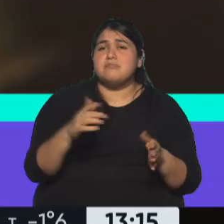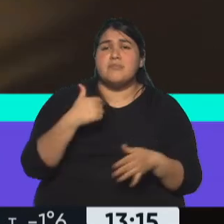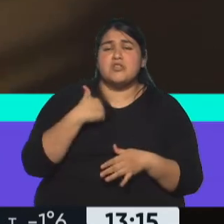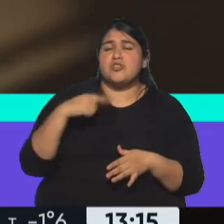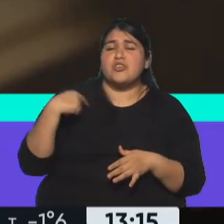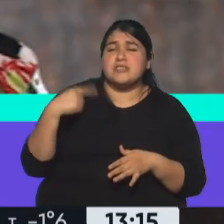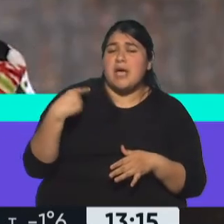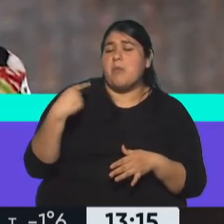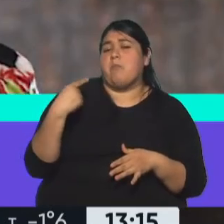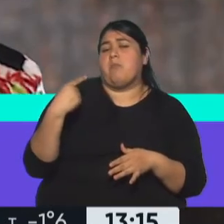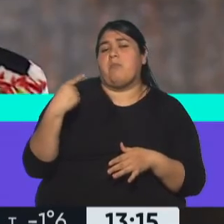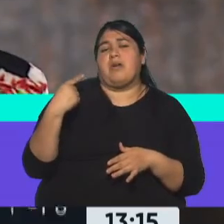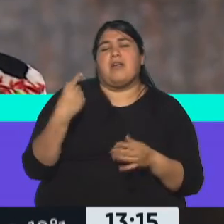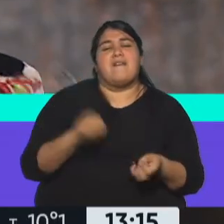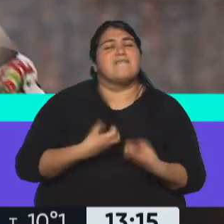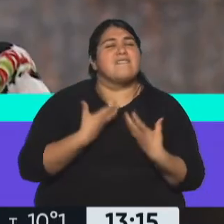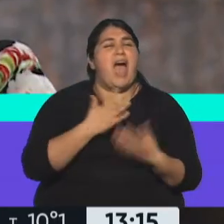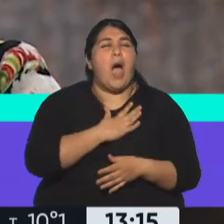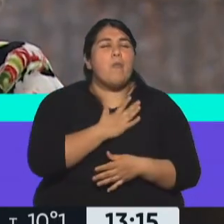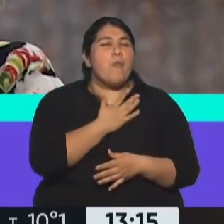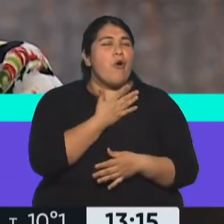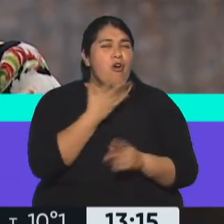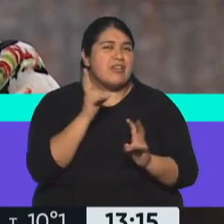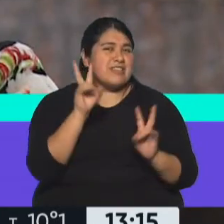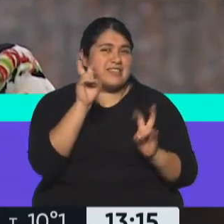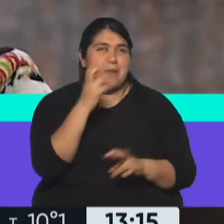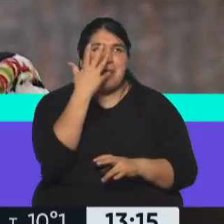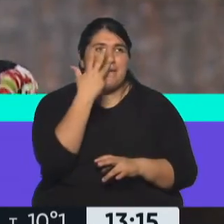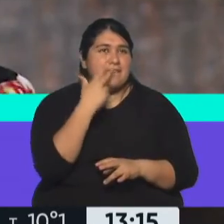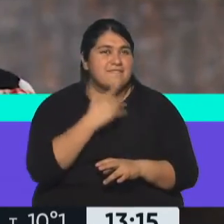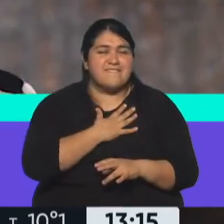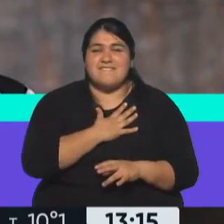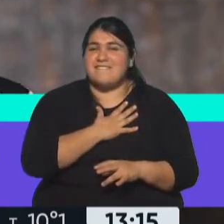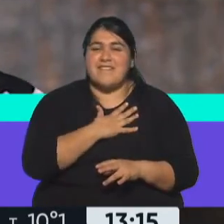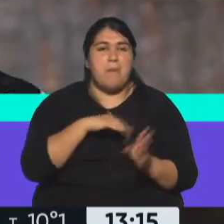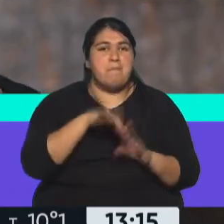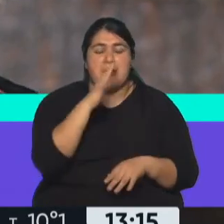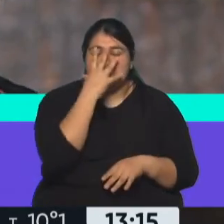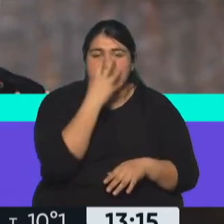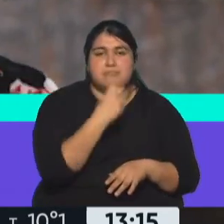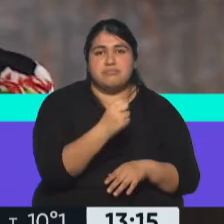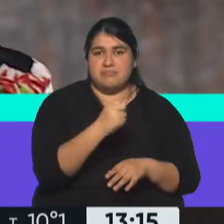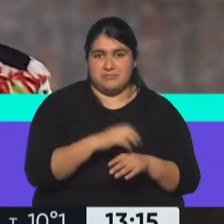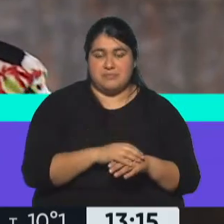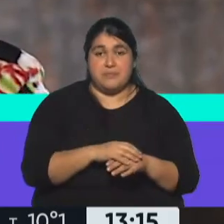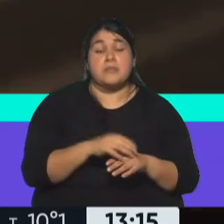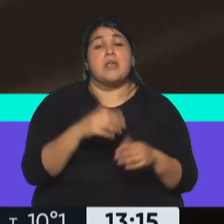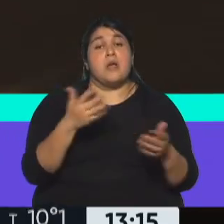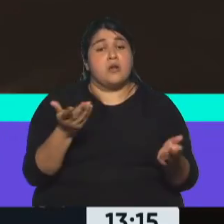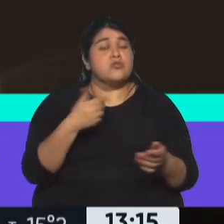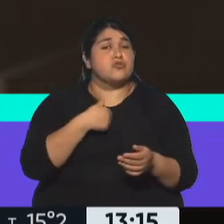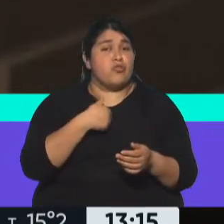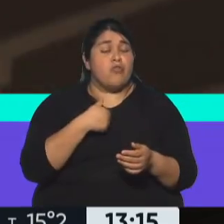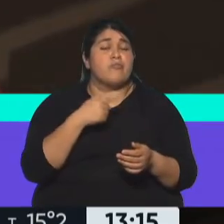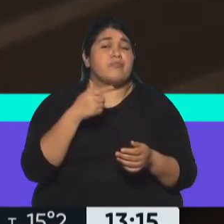siempre soy y fui inspirada por el amor, digamos, es el tema, mi leitmotiv, de distintas maneras. Encontré